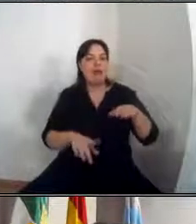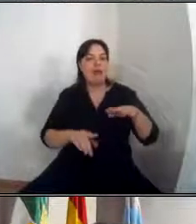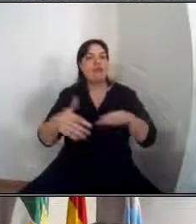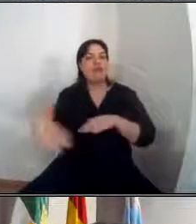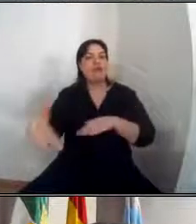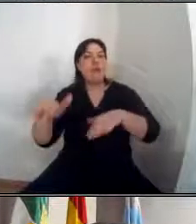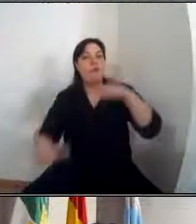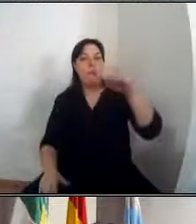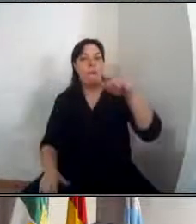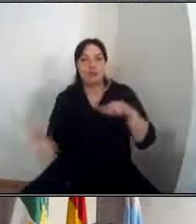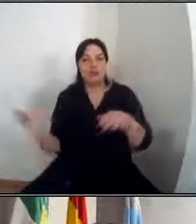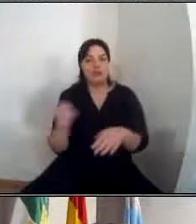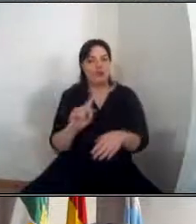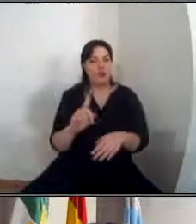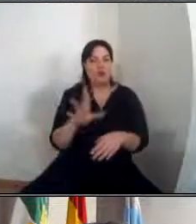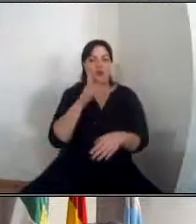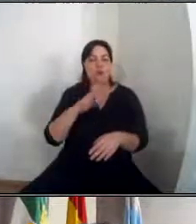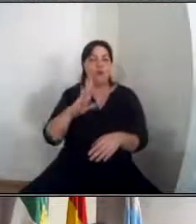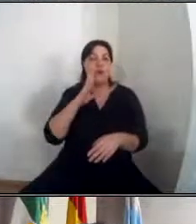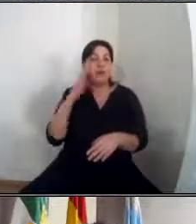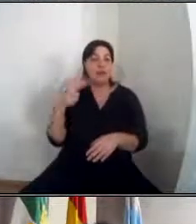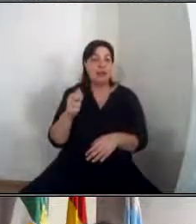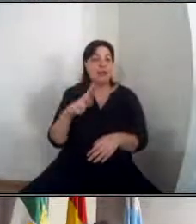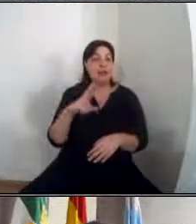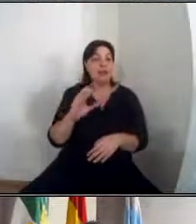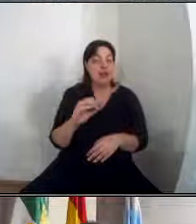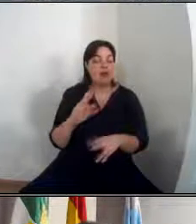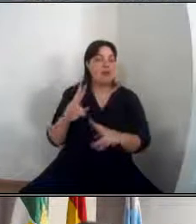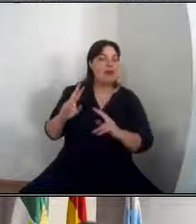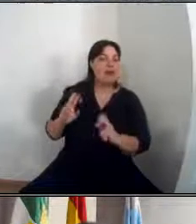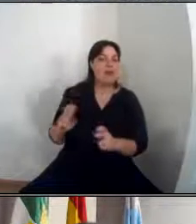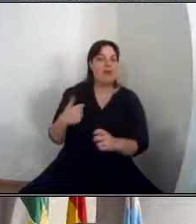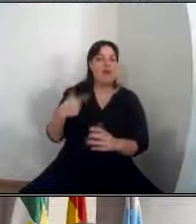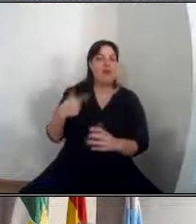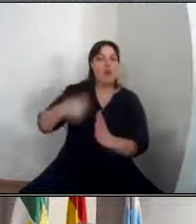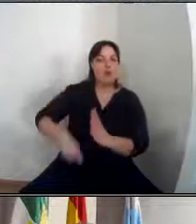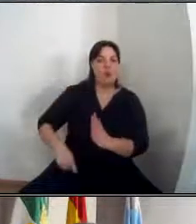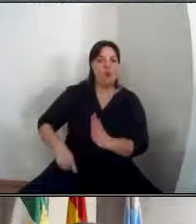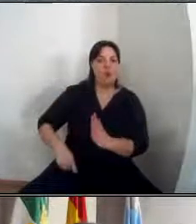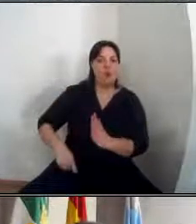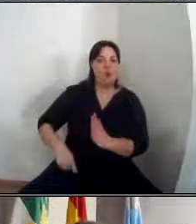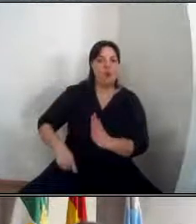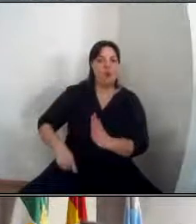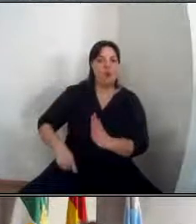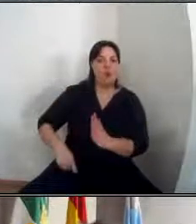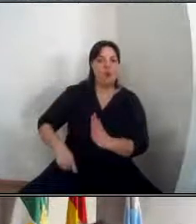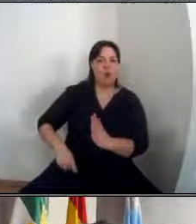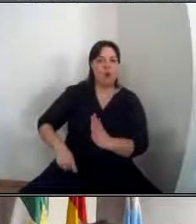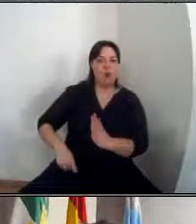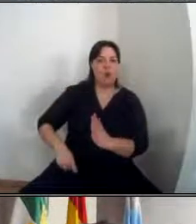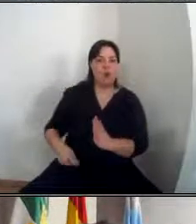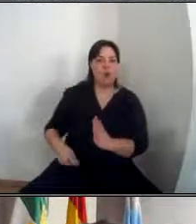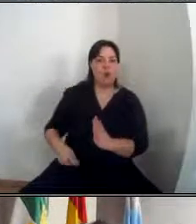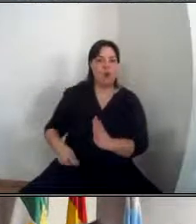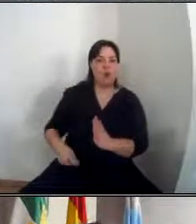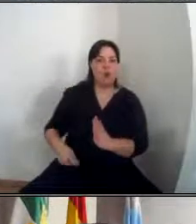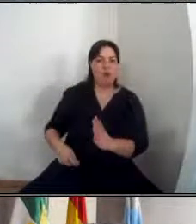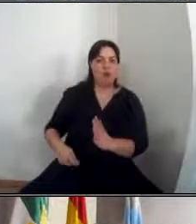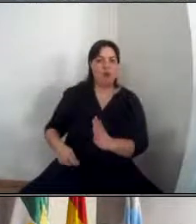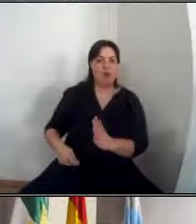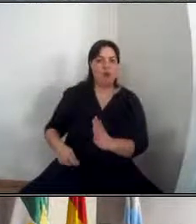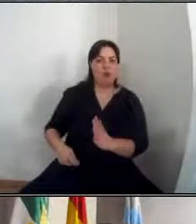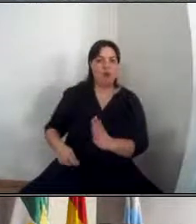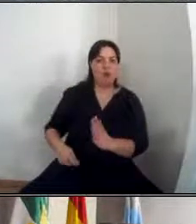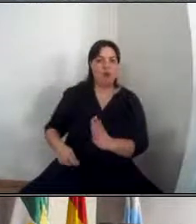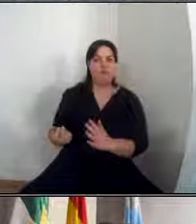lo decía anteriormente Charo, fue muy duro que en la anterior convocatoria no pudieran presentarse los gobiernos